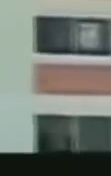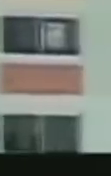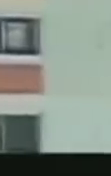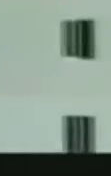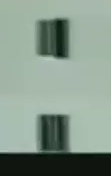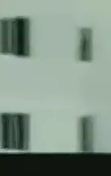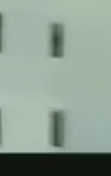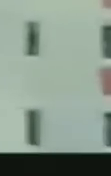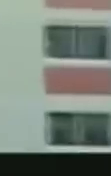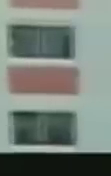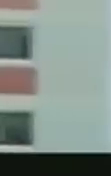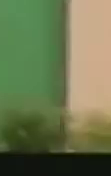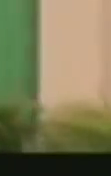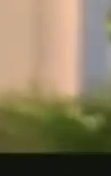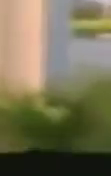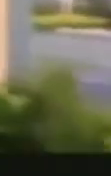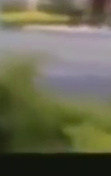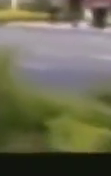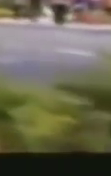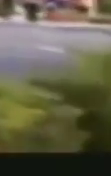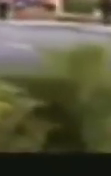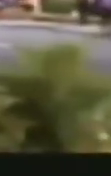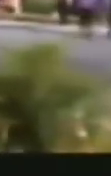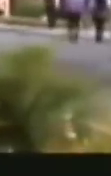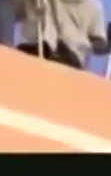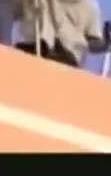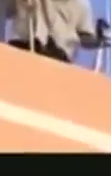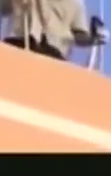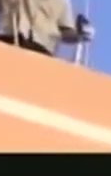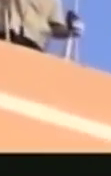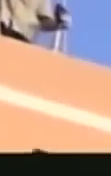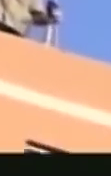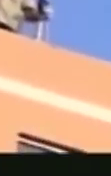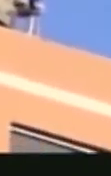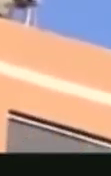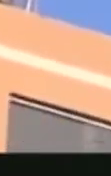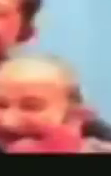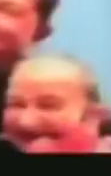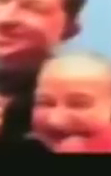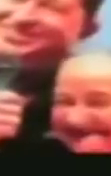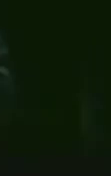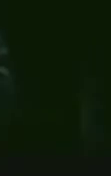2 millones de viviendas en los próximos 7 años. Ese es el desafío.